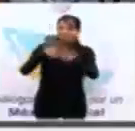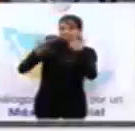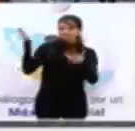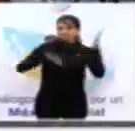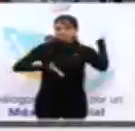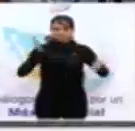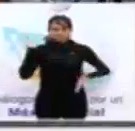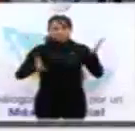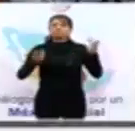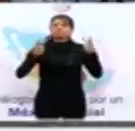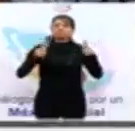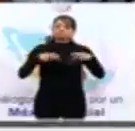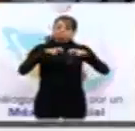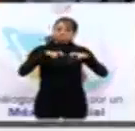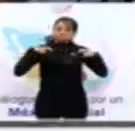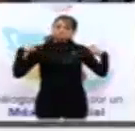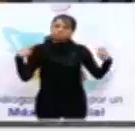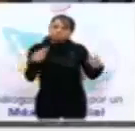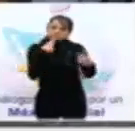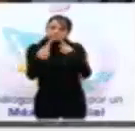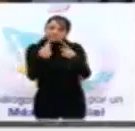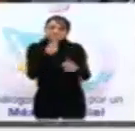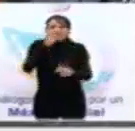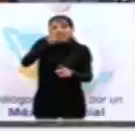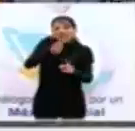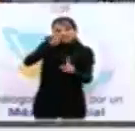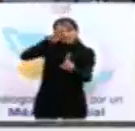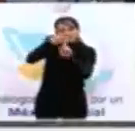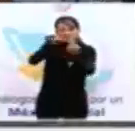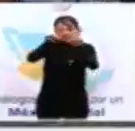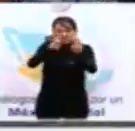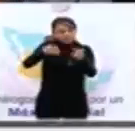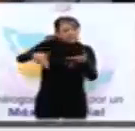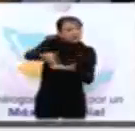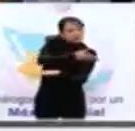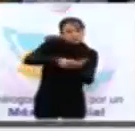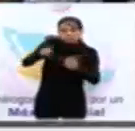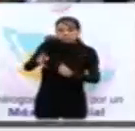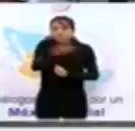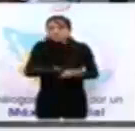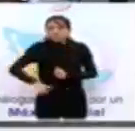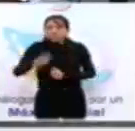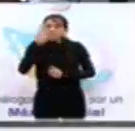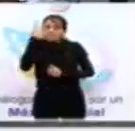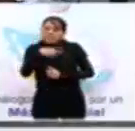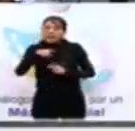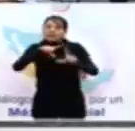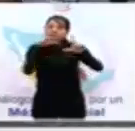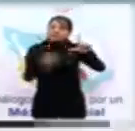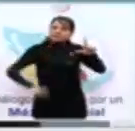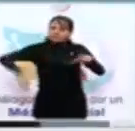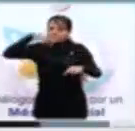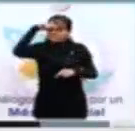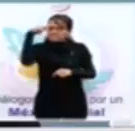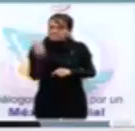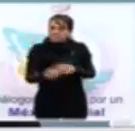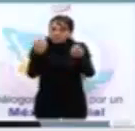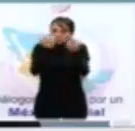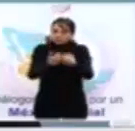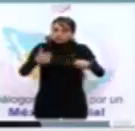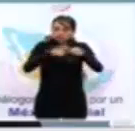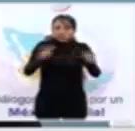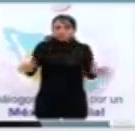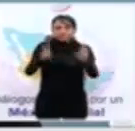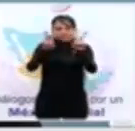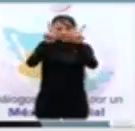Gracias a todos los asistentes, participantes, ponentes y senadores de estos diálogos públicos por un México social. Iniciamos la mesa